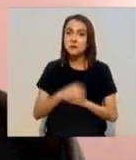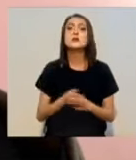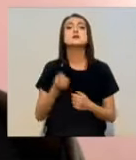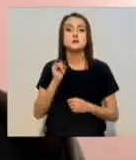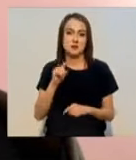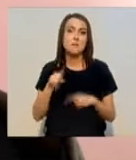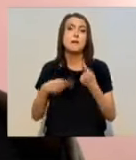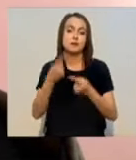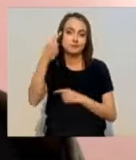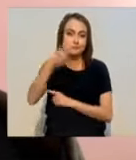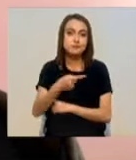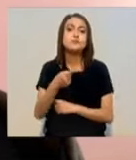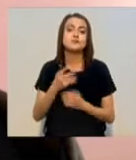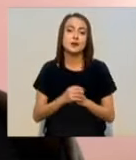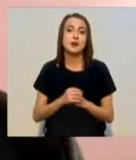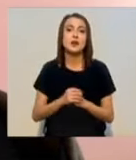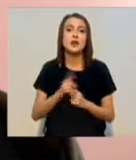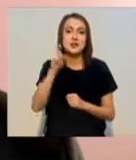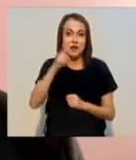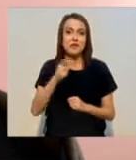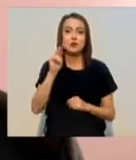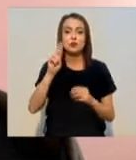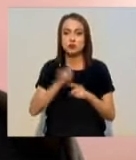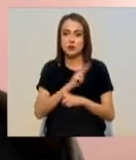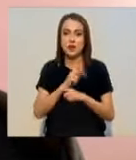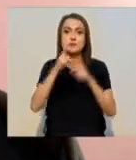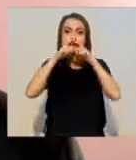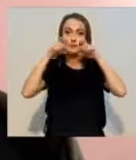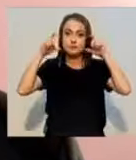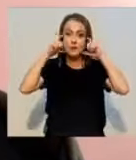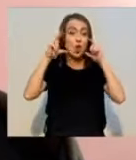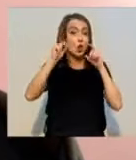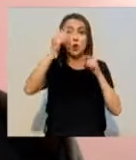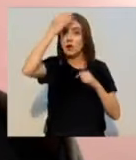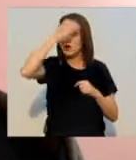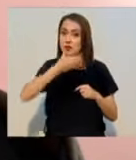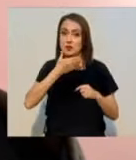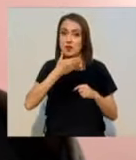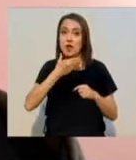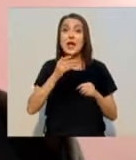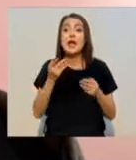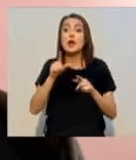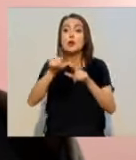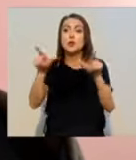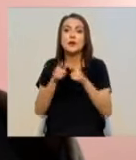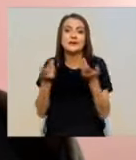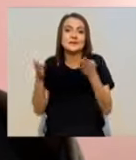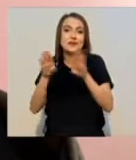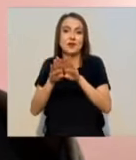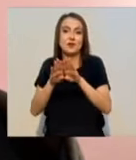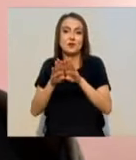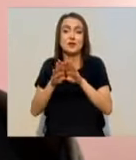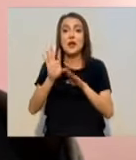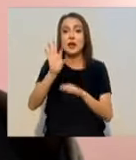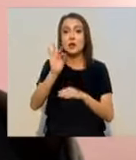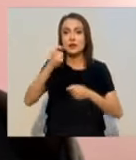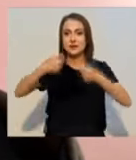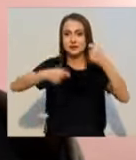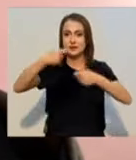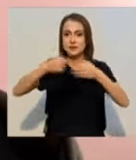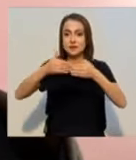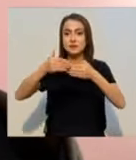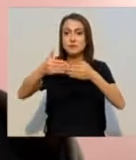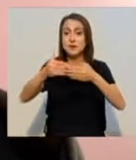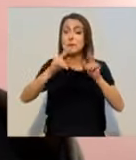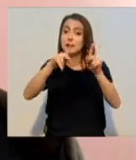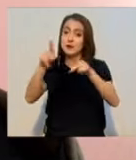sí se va a hacer obligatorio el uso de mascarilla, no de careta, ya en los espacios públicos cerrados a partir ya del 9 de septiembre, para que también es bueno